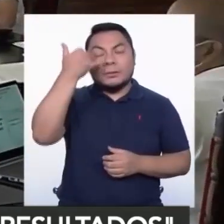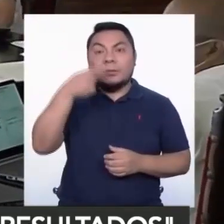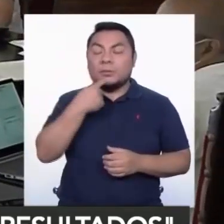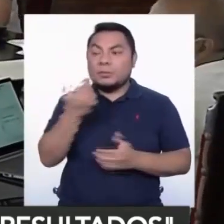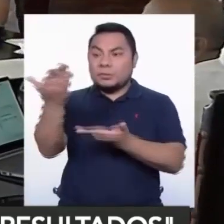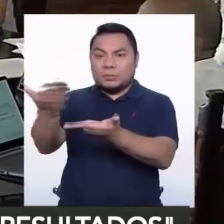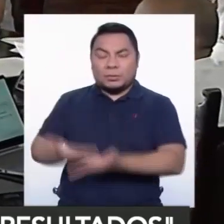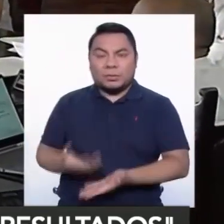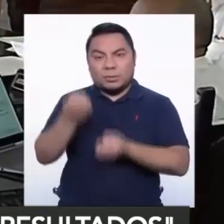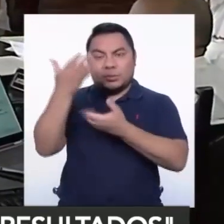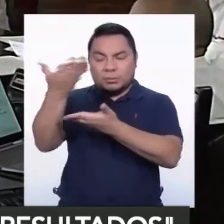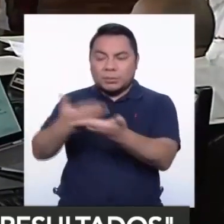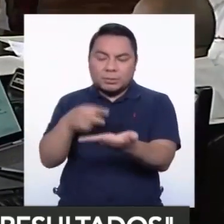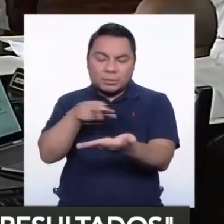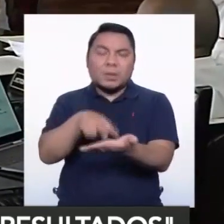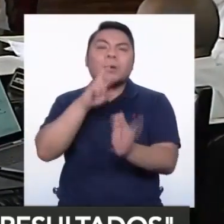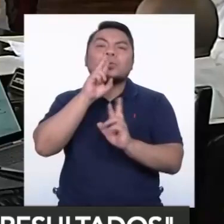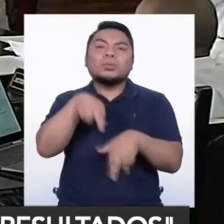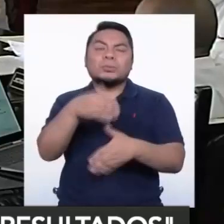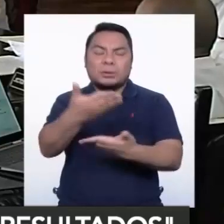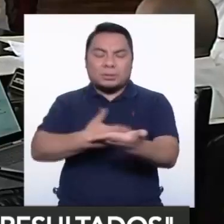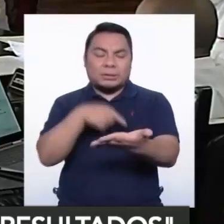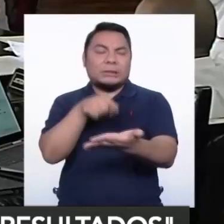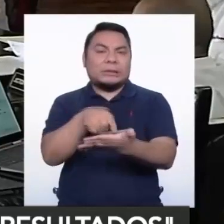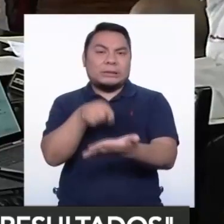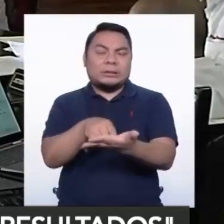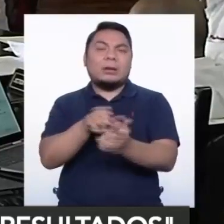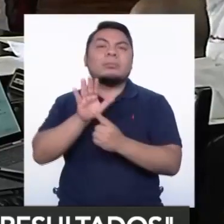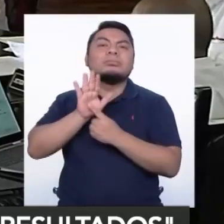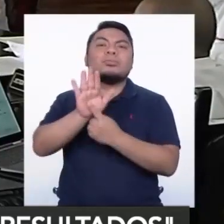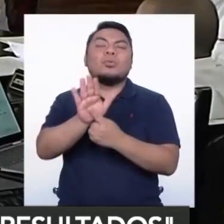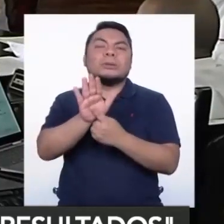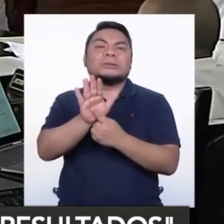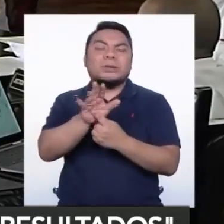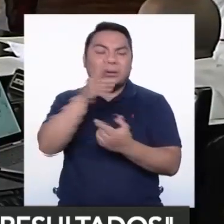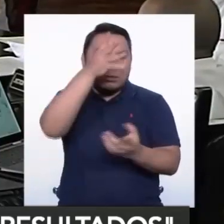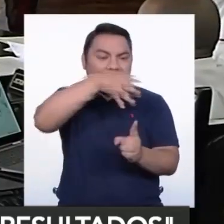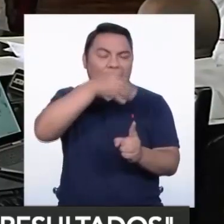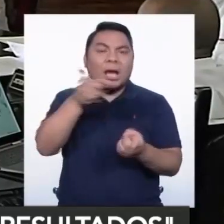resumen de los resultados de las muestras hasta el día de hoy.